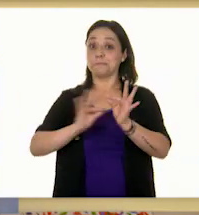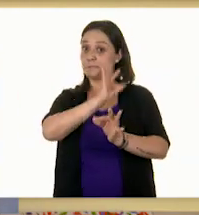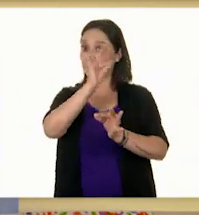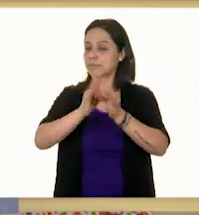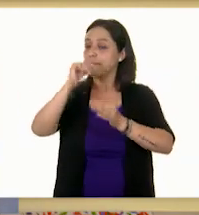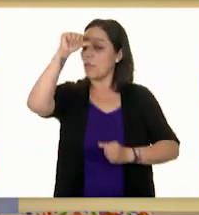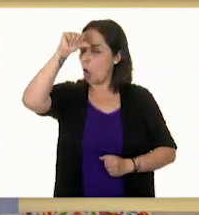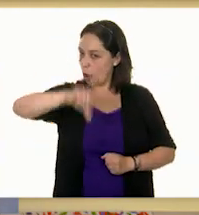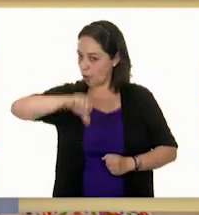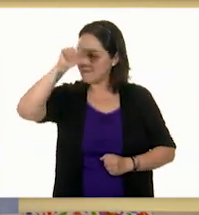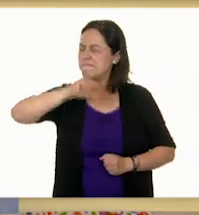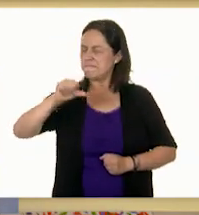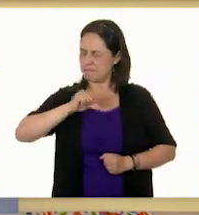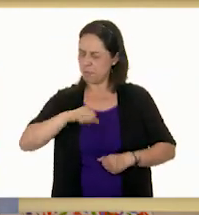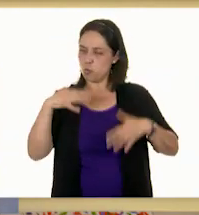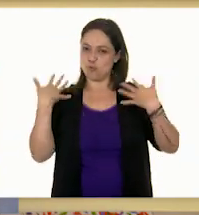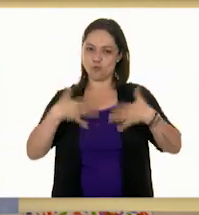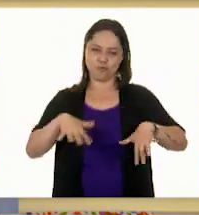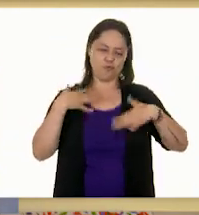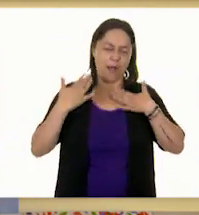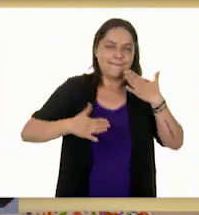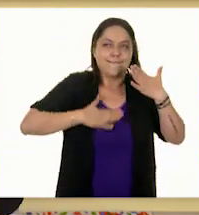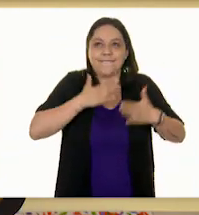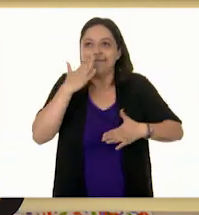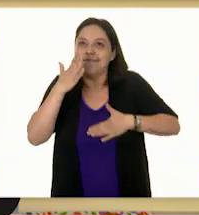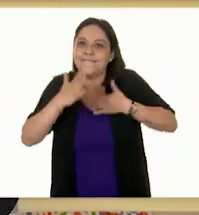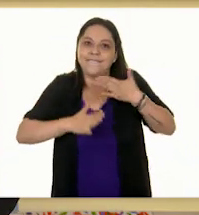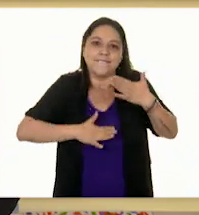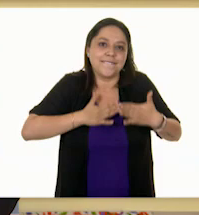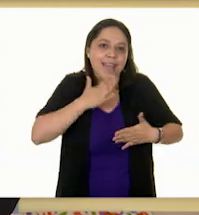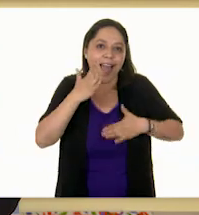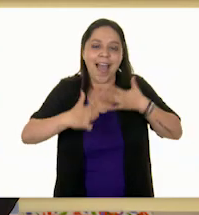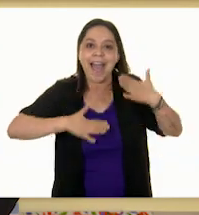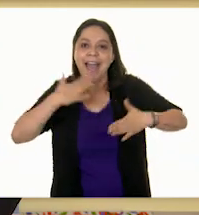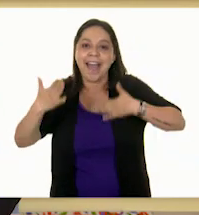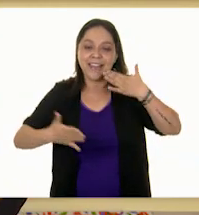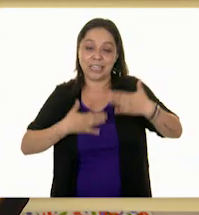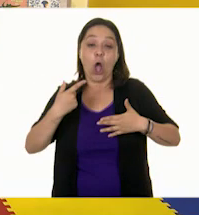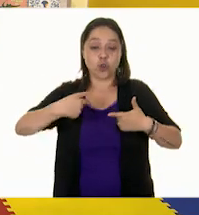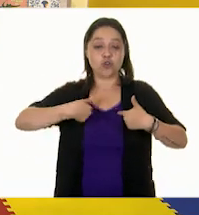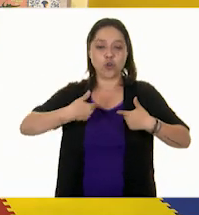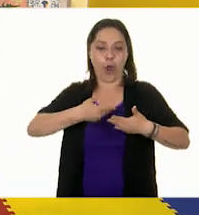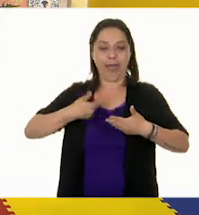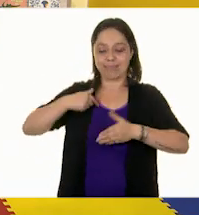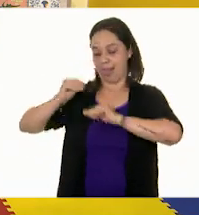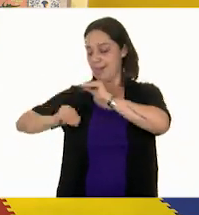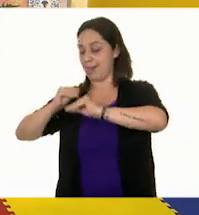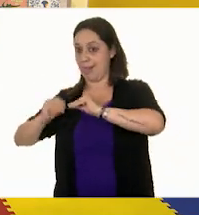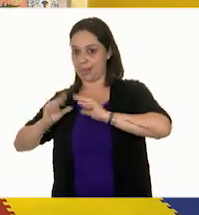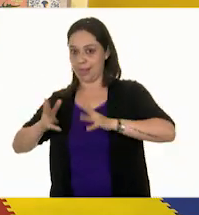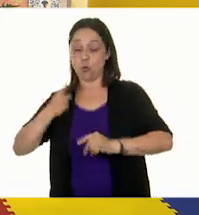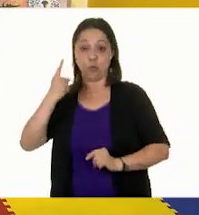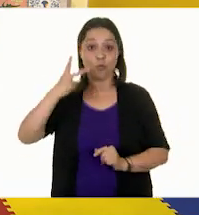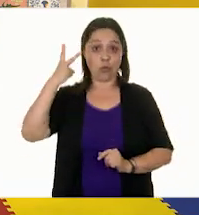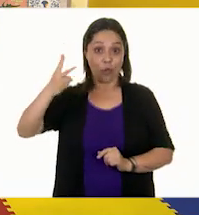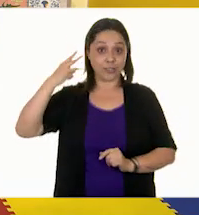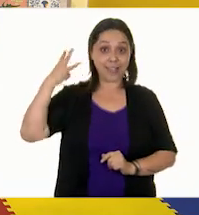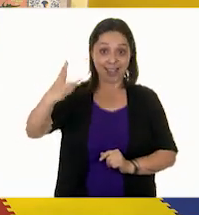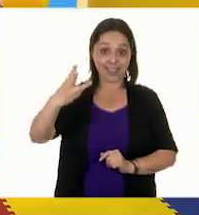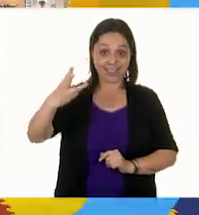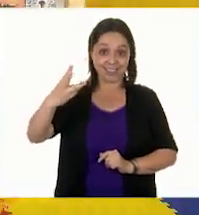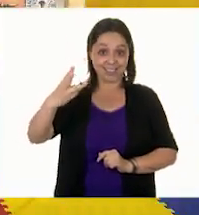nos divertiremos mucho jugando con este material que les preparé. ¿Lista? Una, dos,